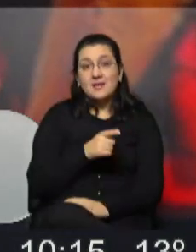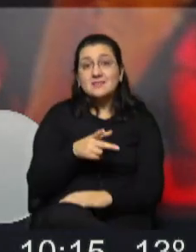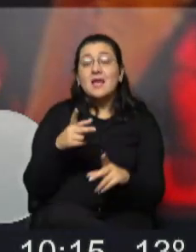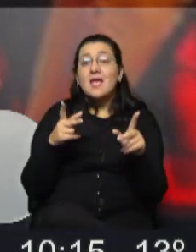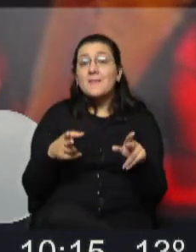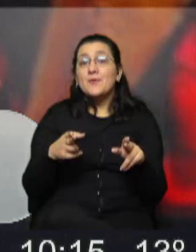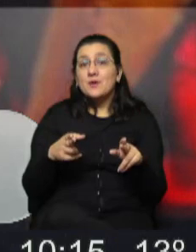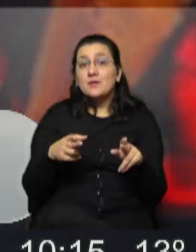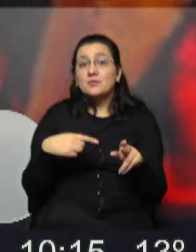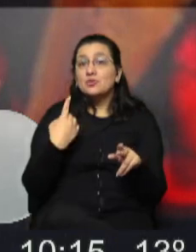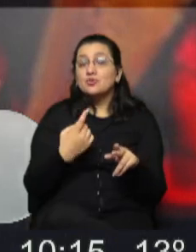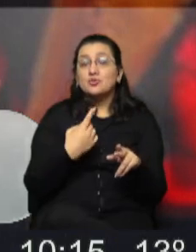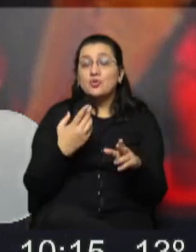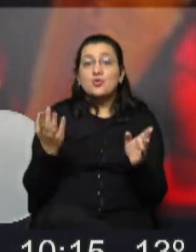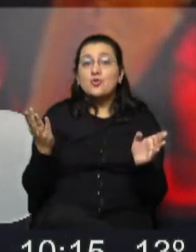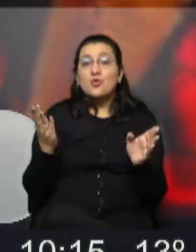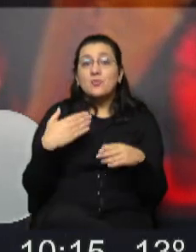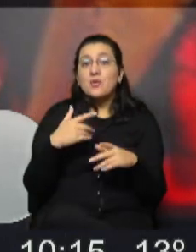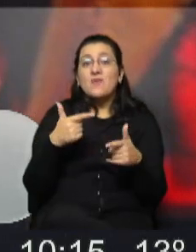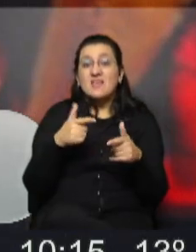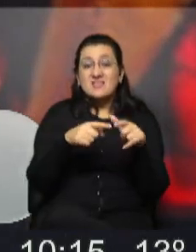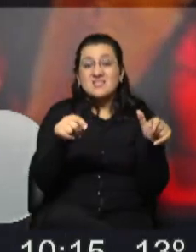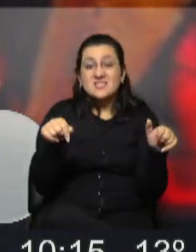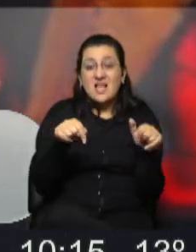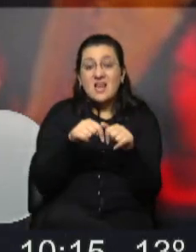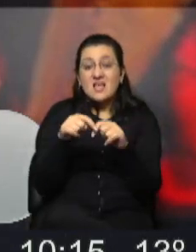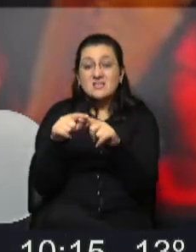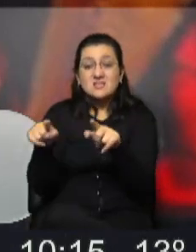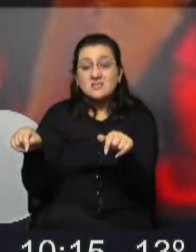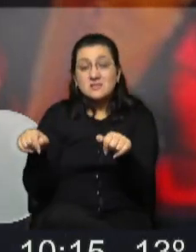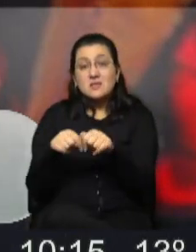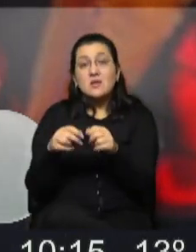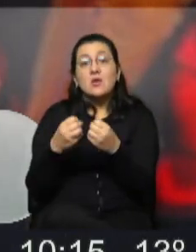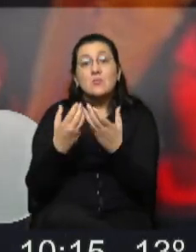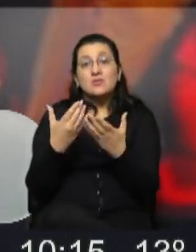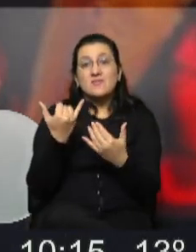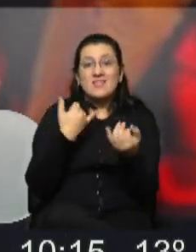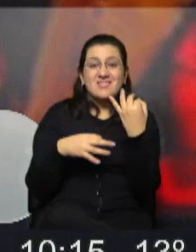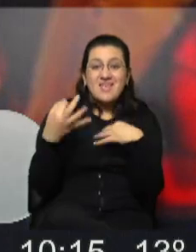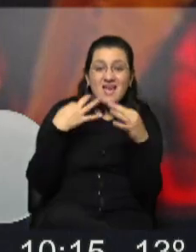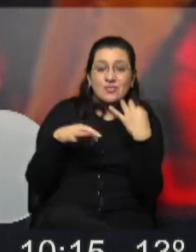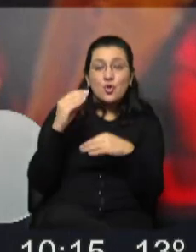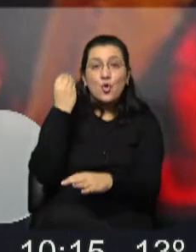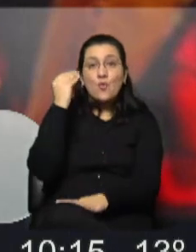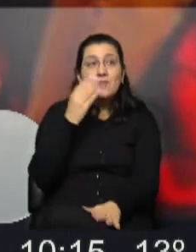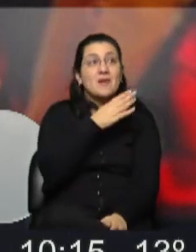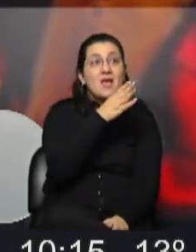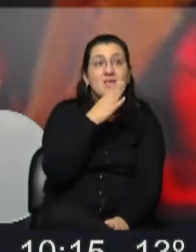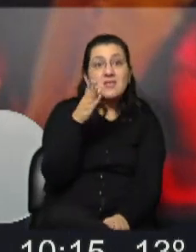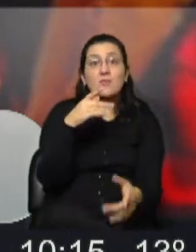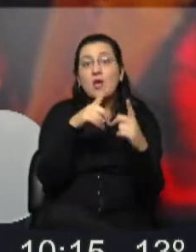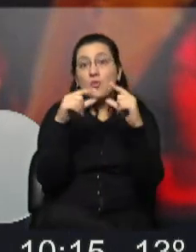nosotros no teníamos salas, por eso se armó el movimiento de teatro joven para salir por las cooperativas a hacer